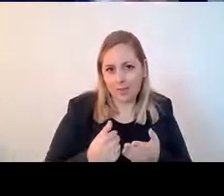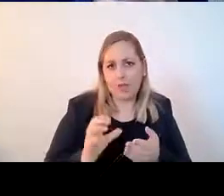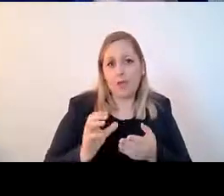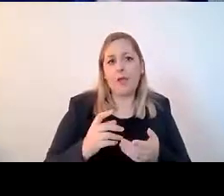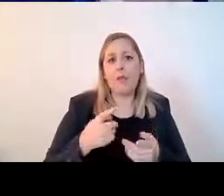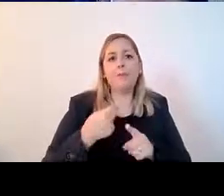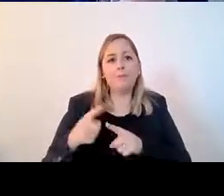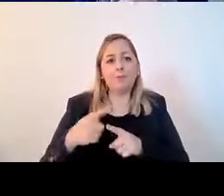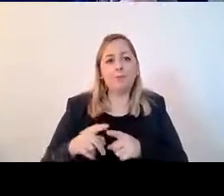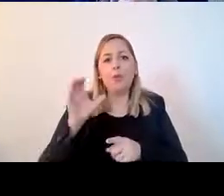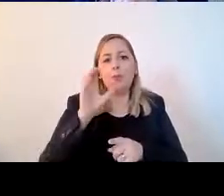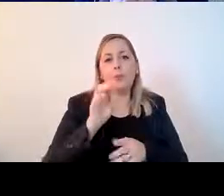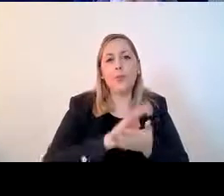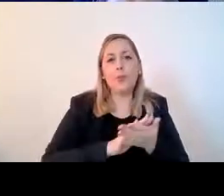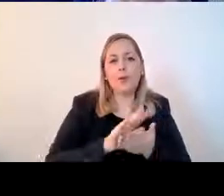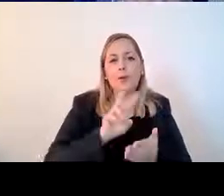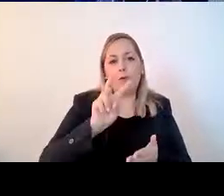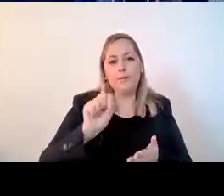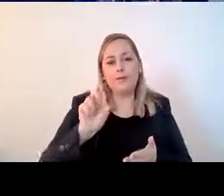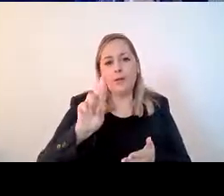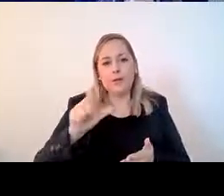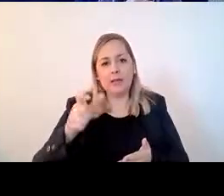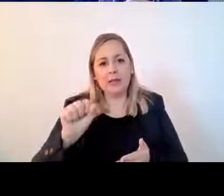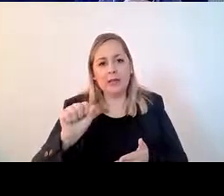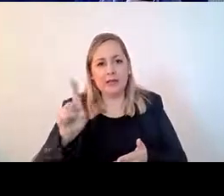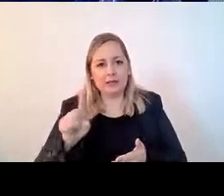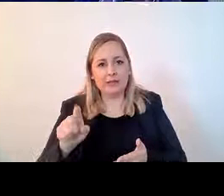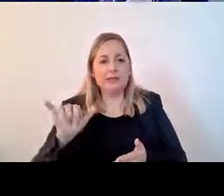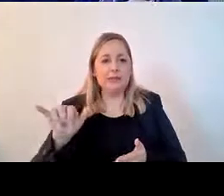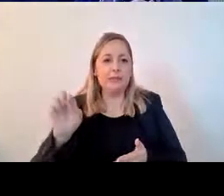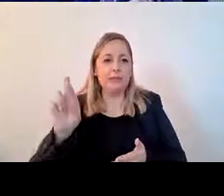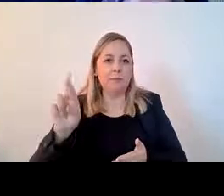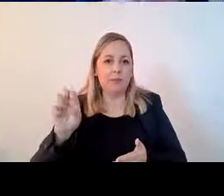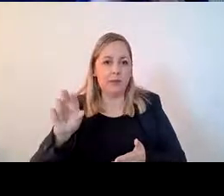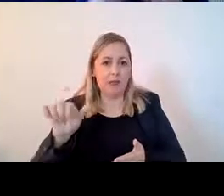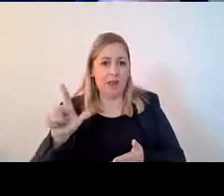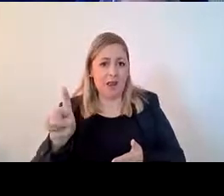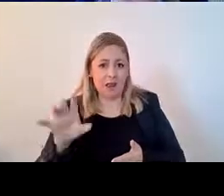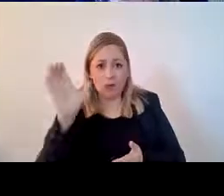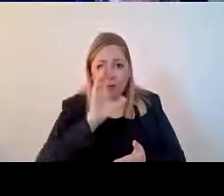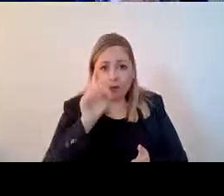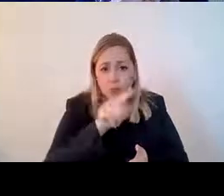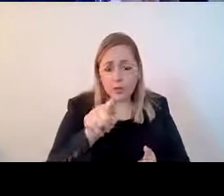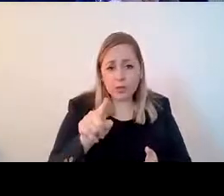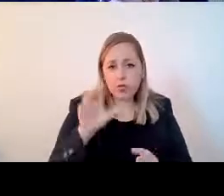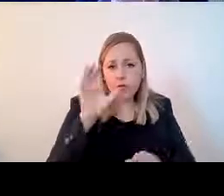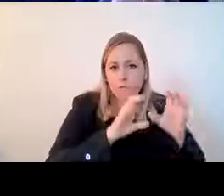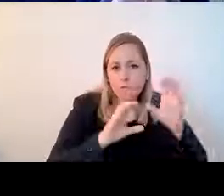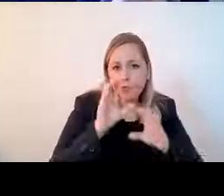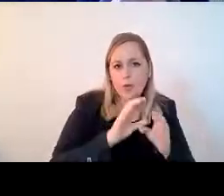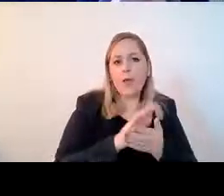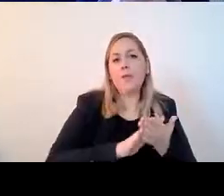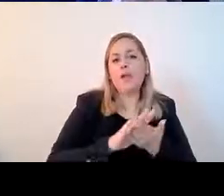el efecto a nivel familiar. Y aquí están los trabajos de Firmin, que fue pionero en Canadá en